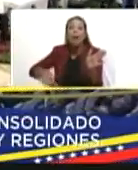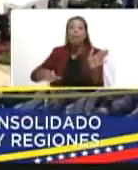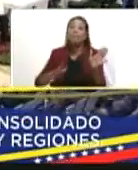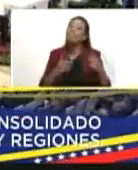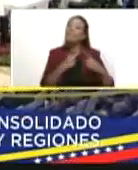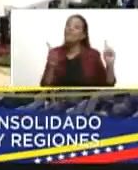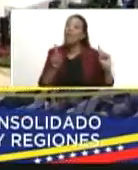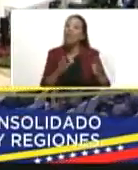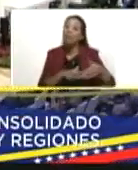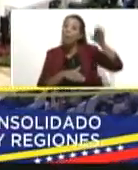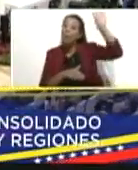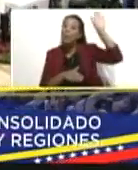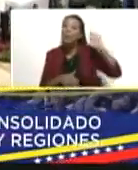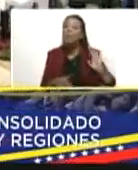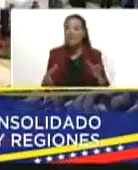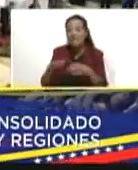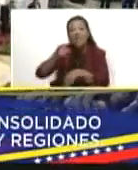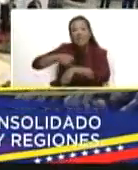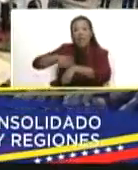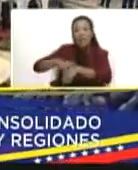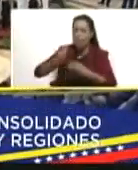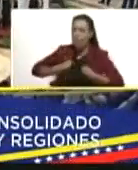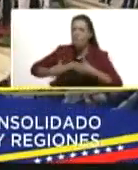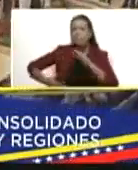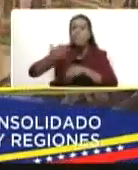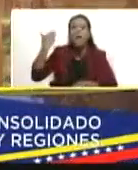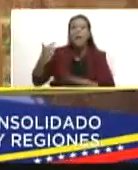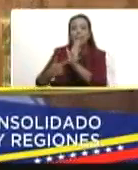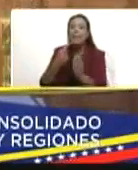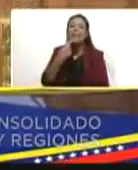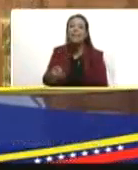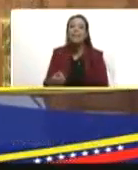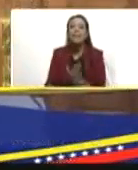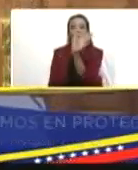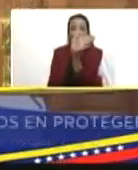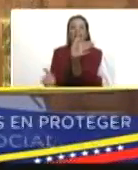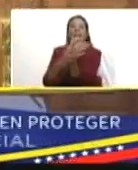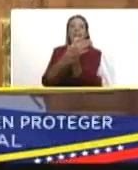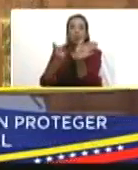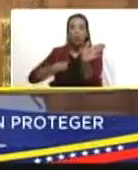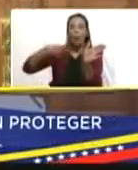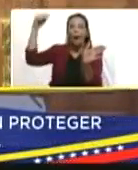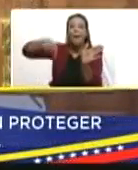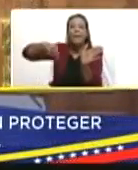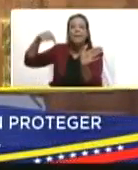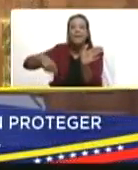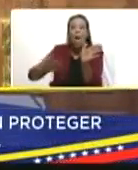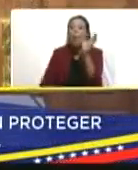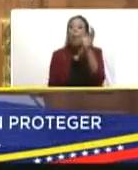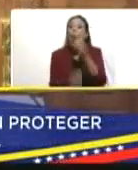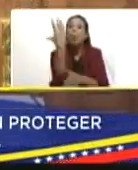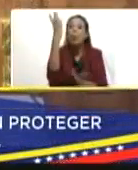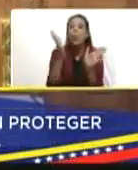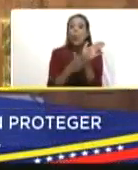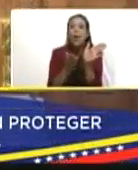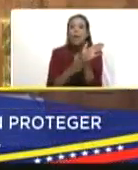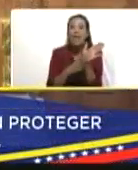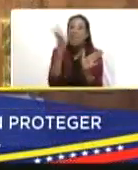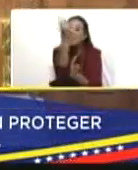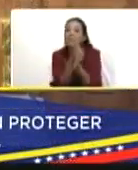diferenciadora de este tiempo que estamos viviendo que diga hecho construido